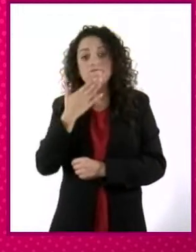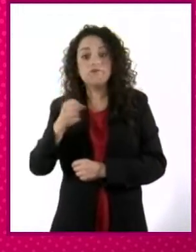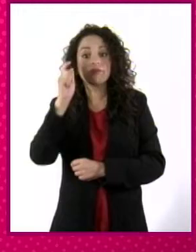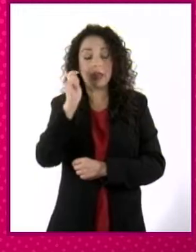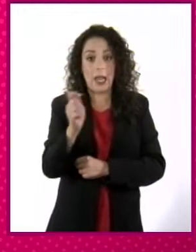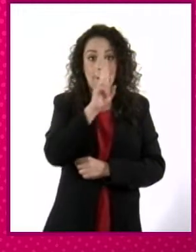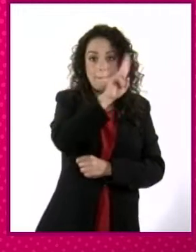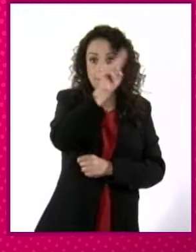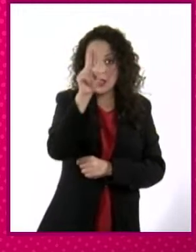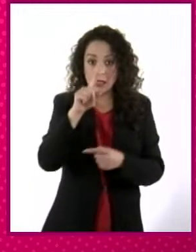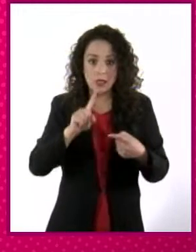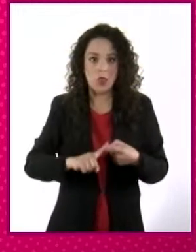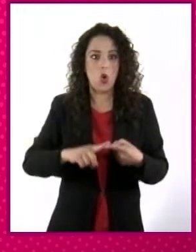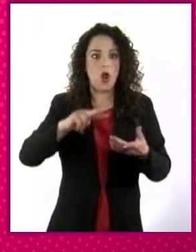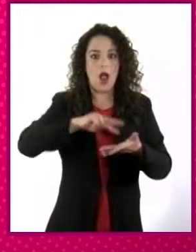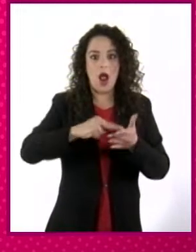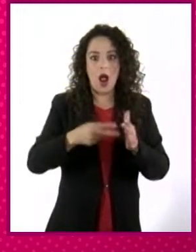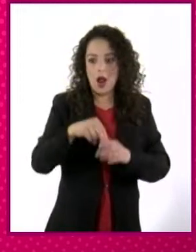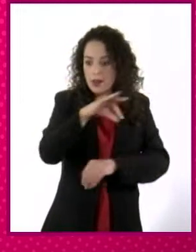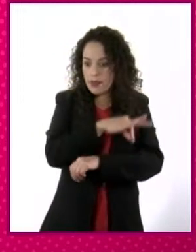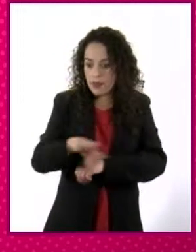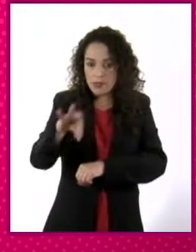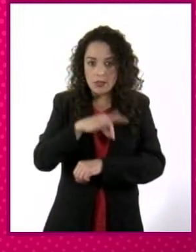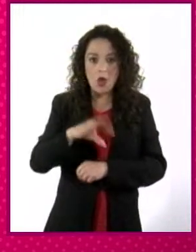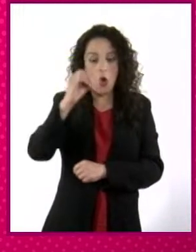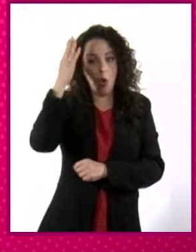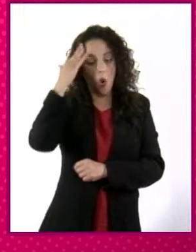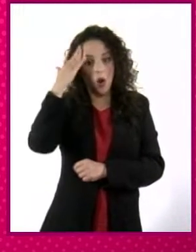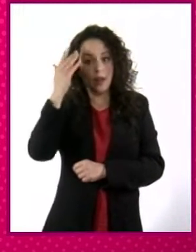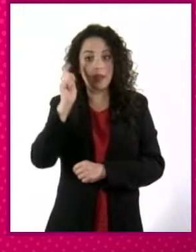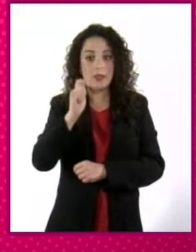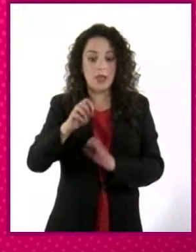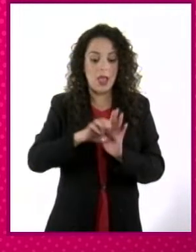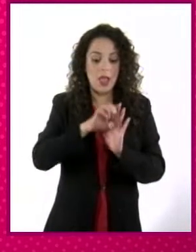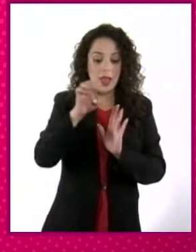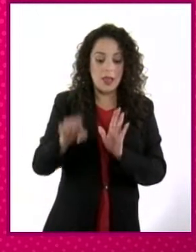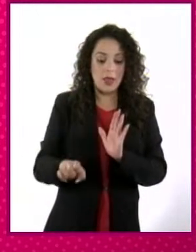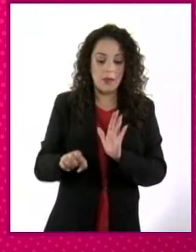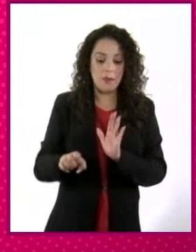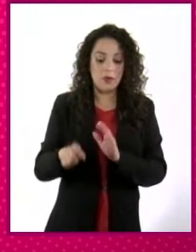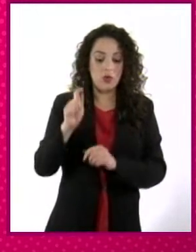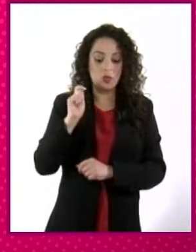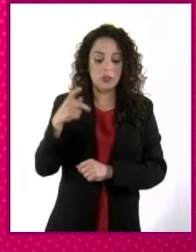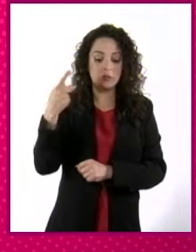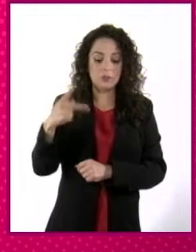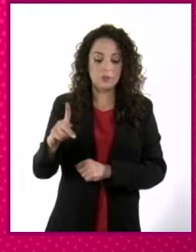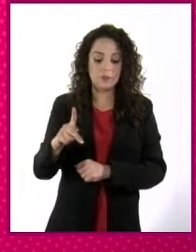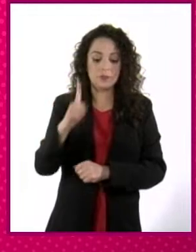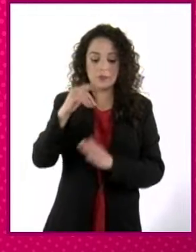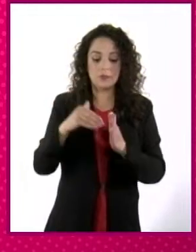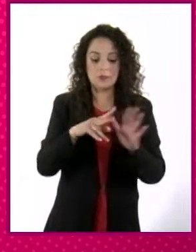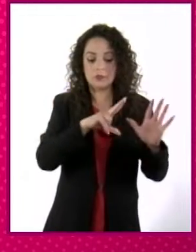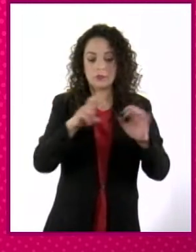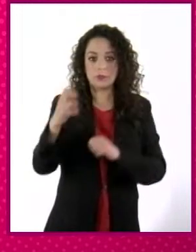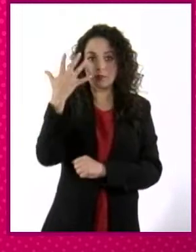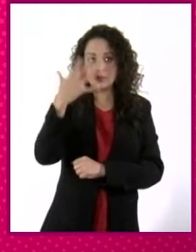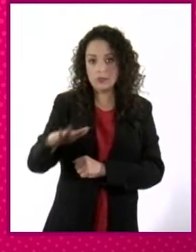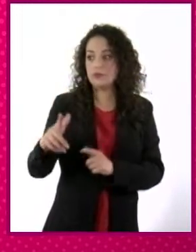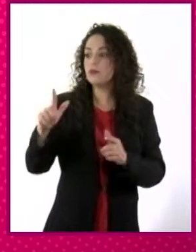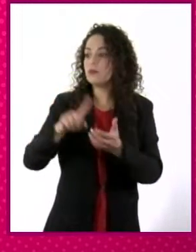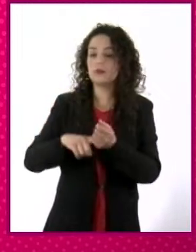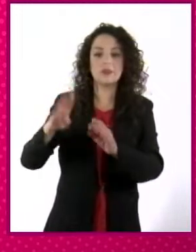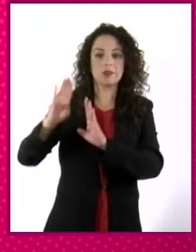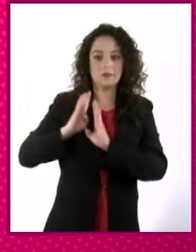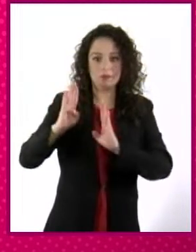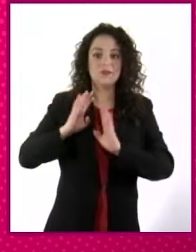arquitectos y reconocidos líderes, por ejemplo, en el movimiento insurgente de 1810, como